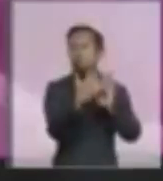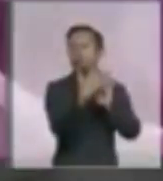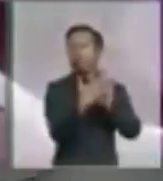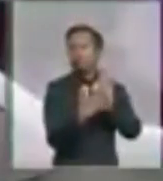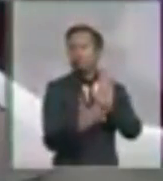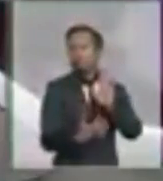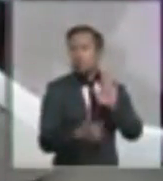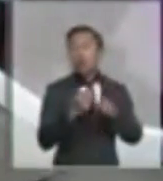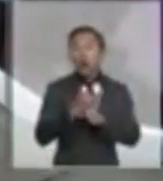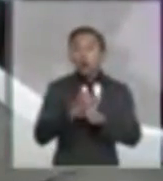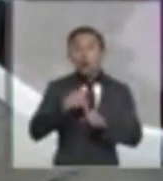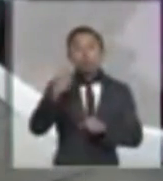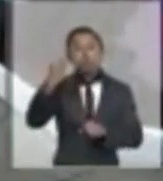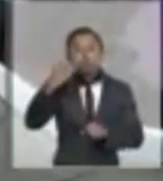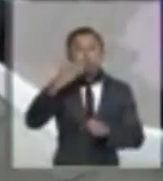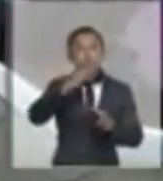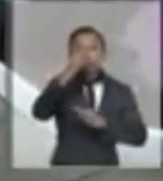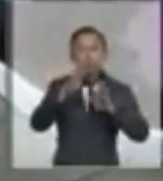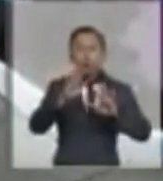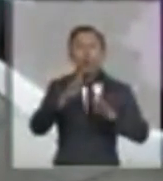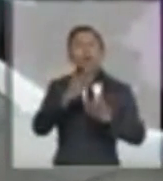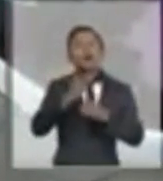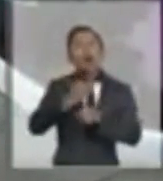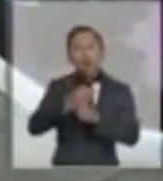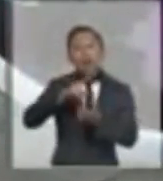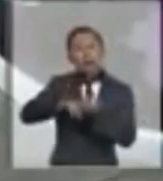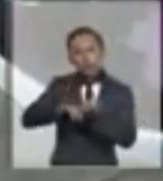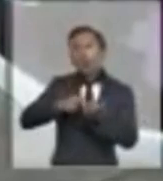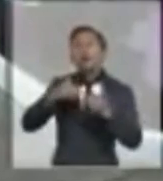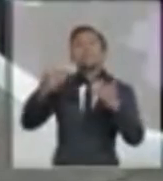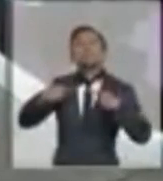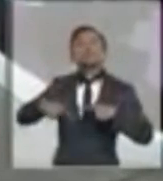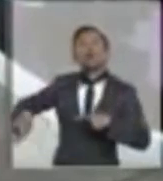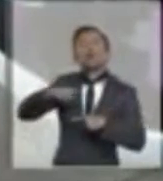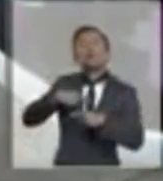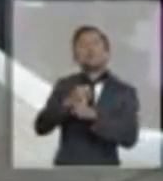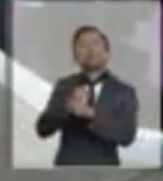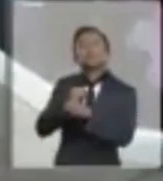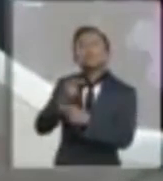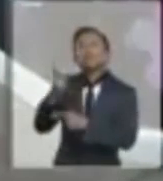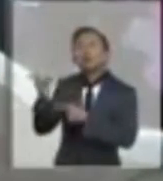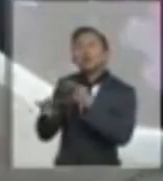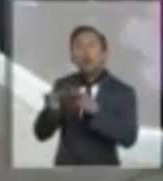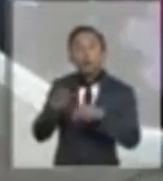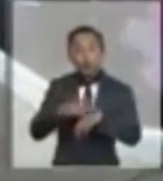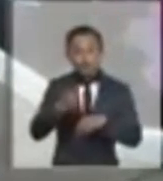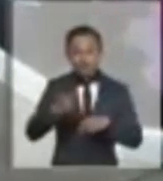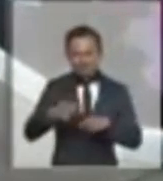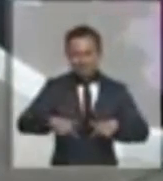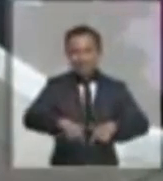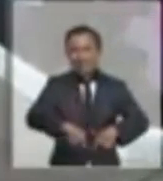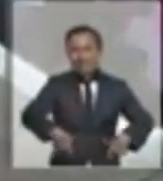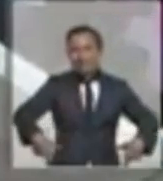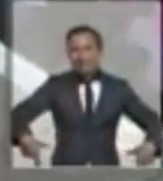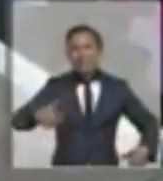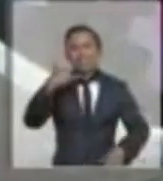estoy consultando a los ciudadanos. Estoy haciendo una consulta ciudadana, por eso puse aquí mi teléfono. Márqueme raza, WhatsApp.